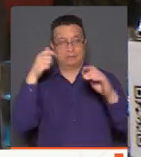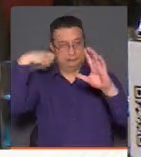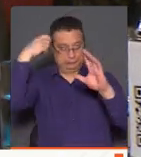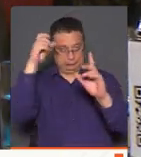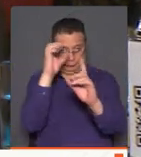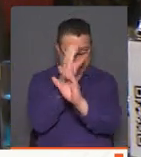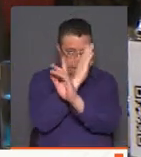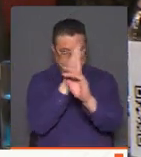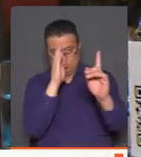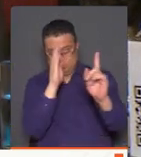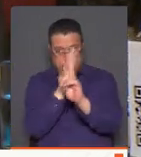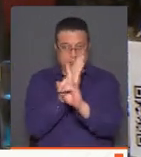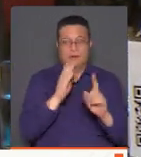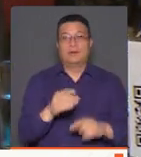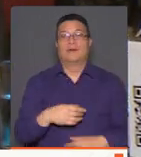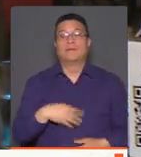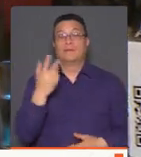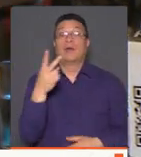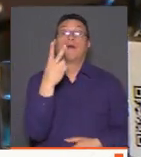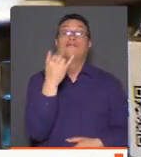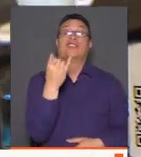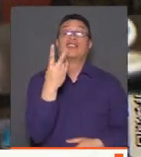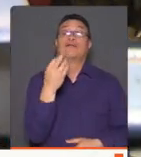No quería perderse este momento. Es que esto es en vivo.